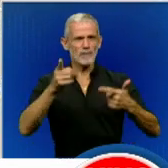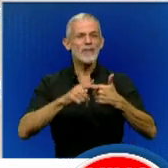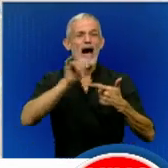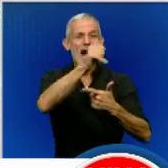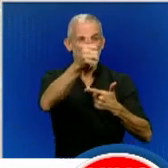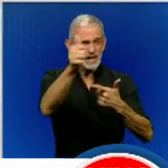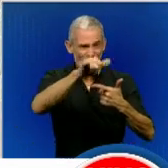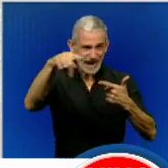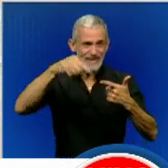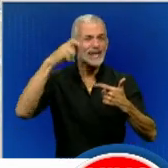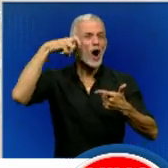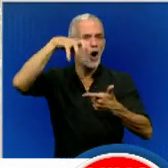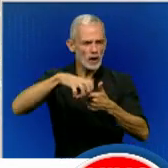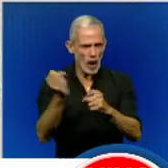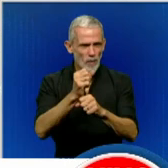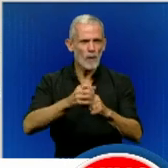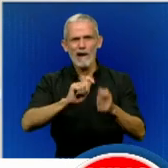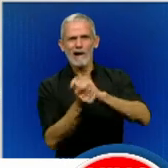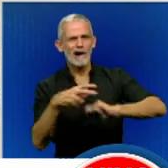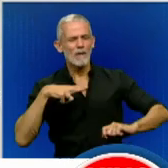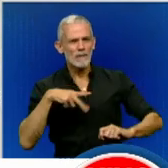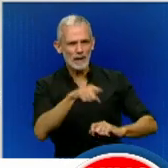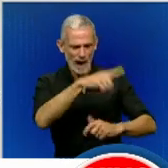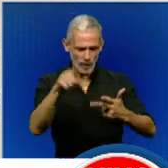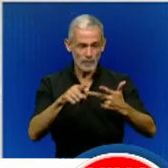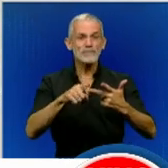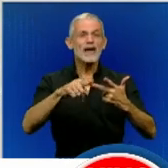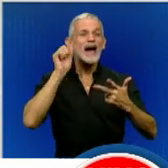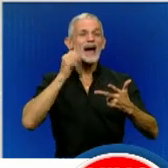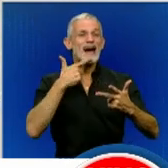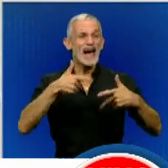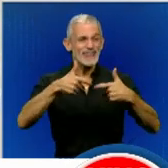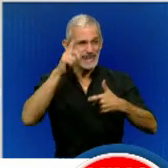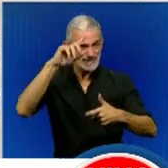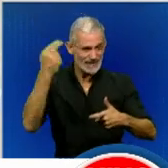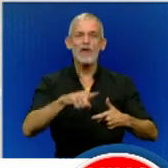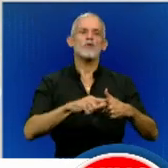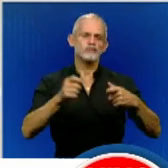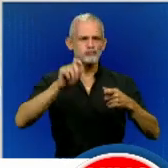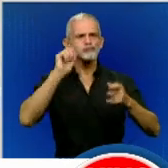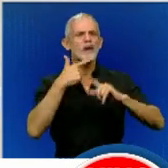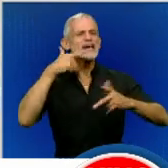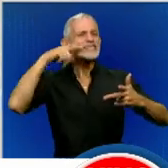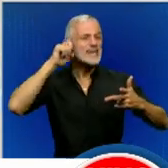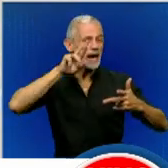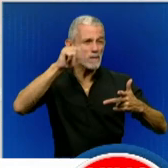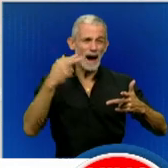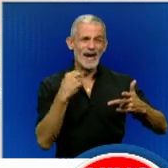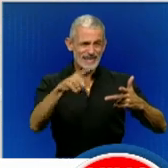de líneas argentinas en este en este congreso se privatizó gas del estado se dieron en concesión se